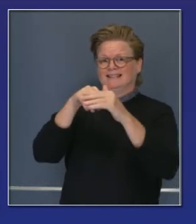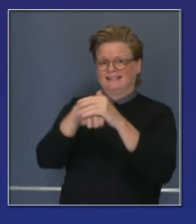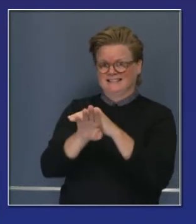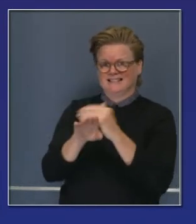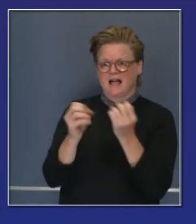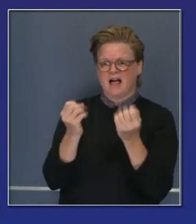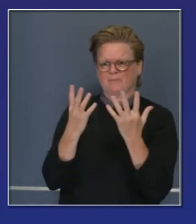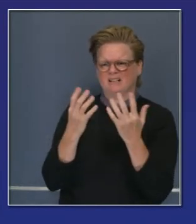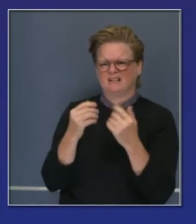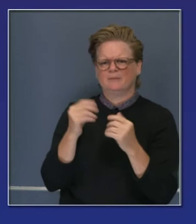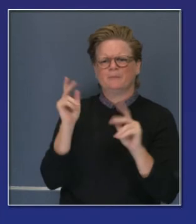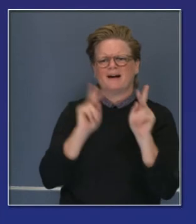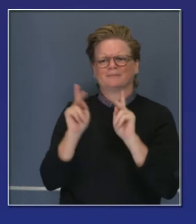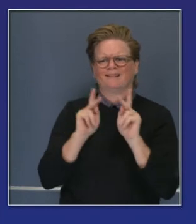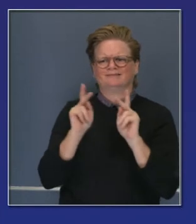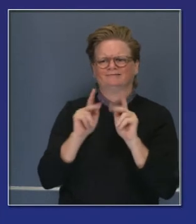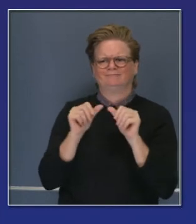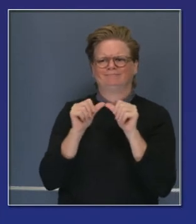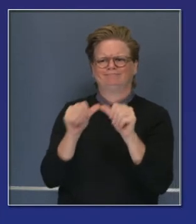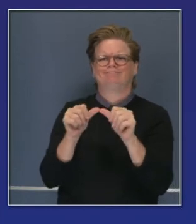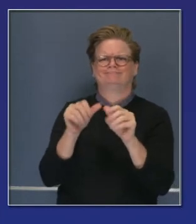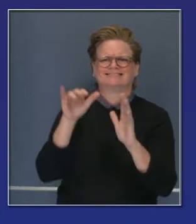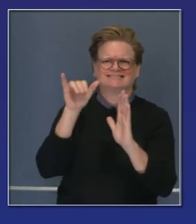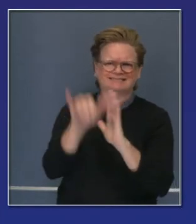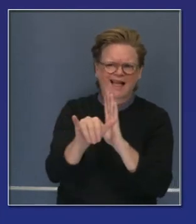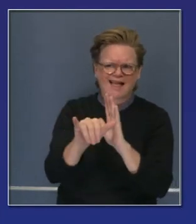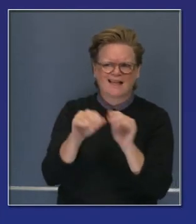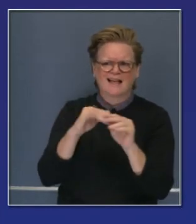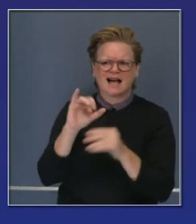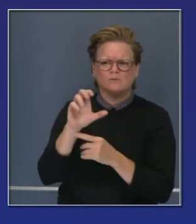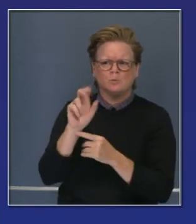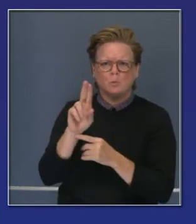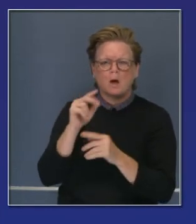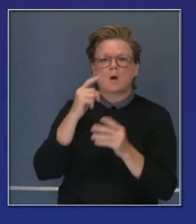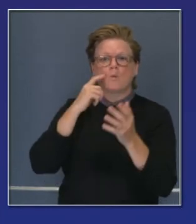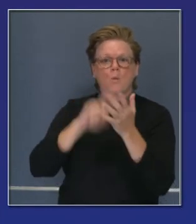cuidados intensivos, muy similar. Vemos las cifras bajar un poco.